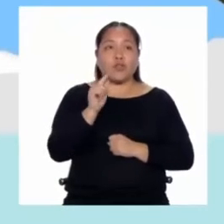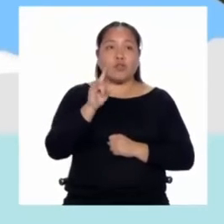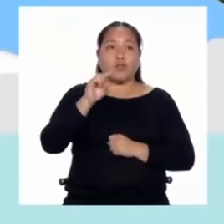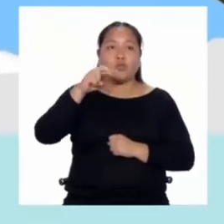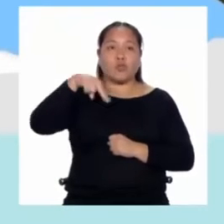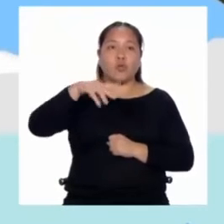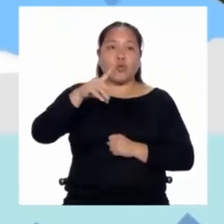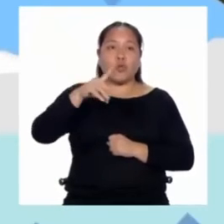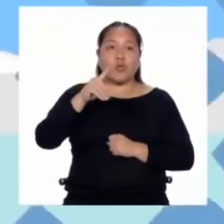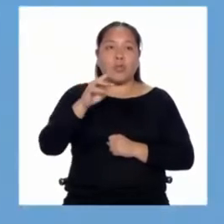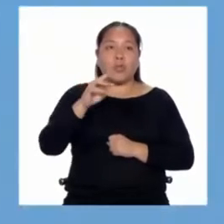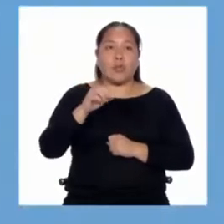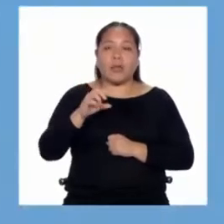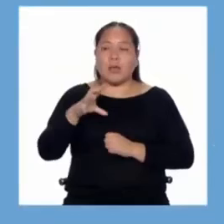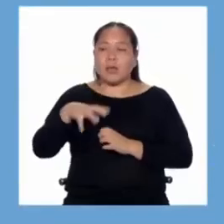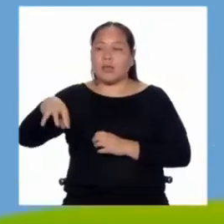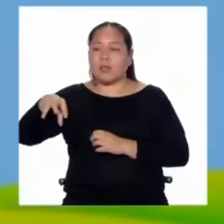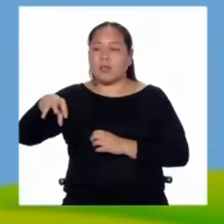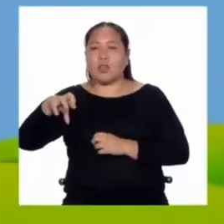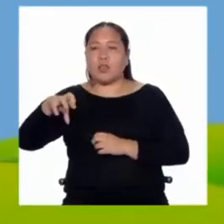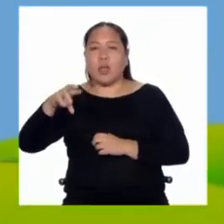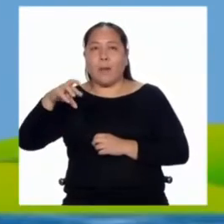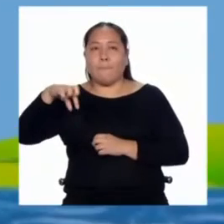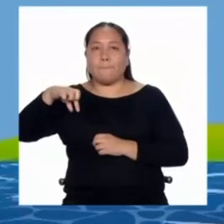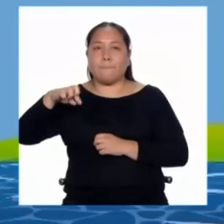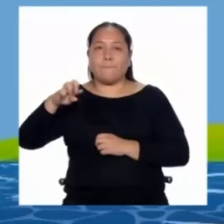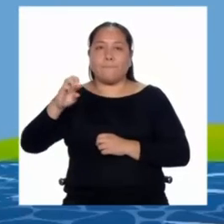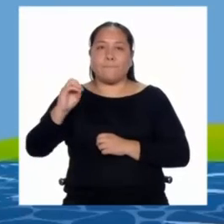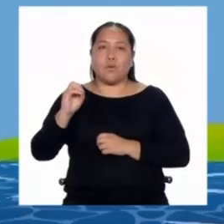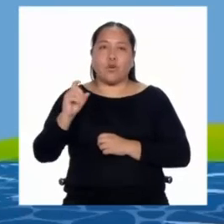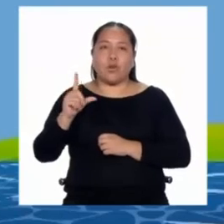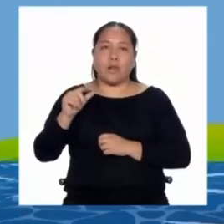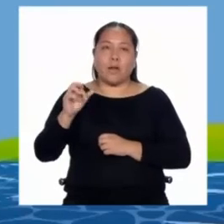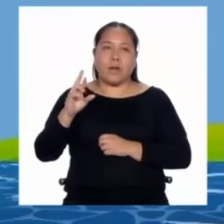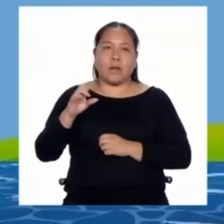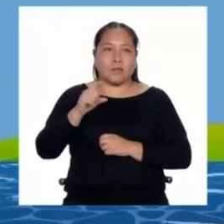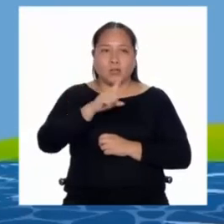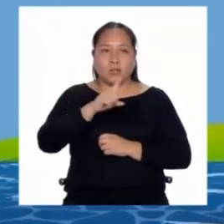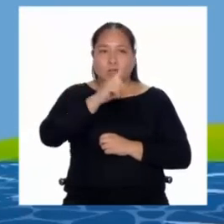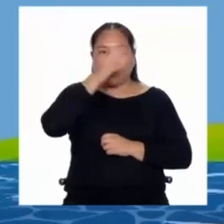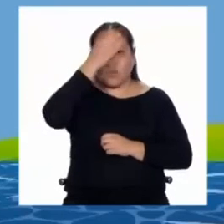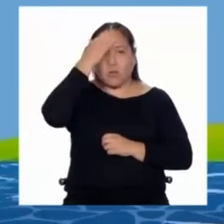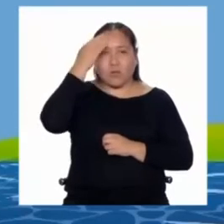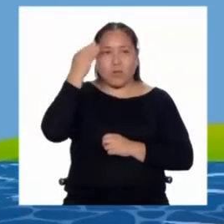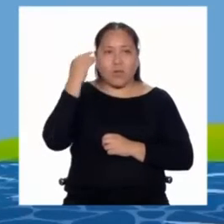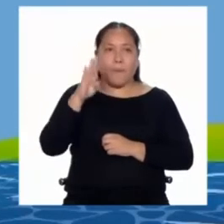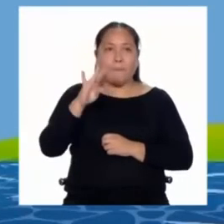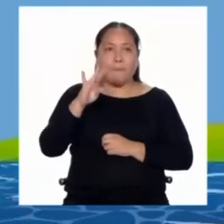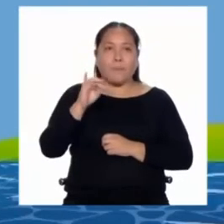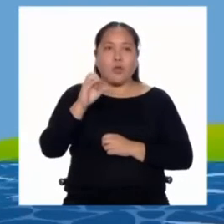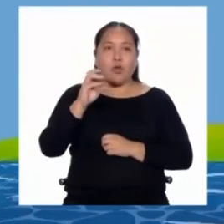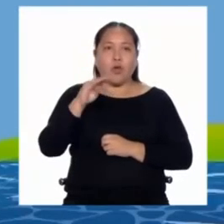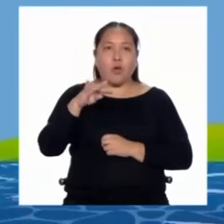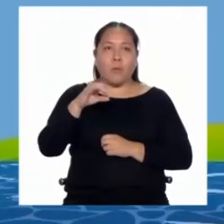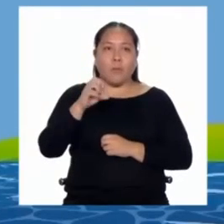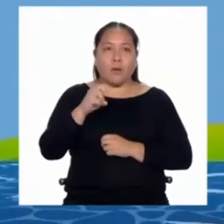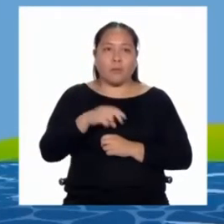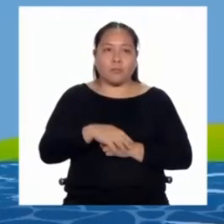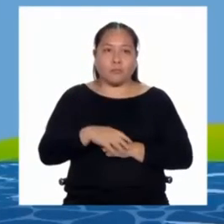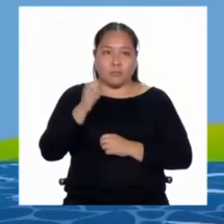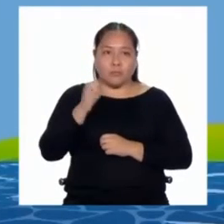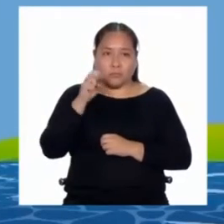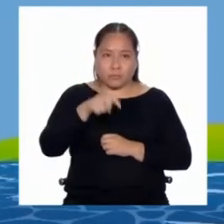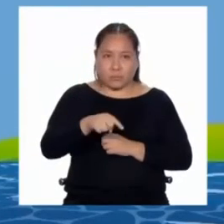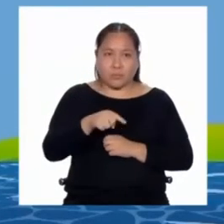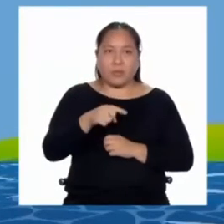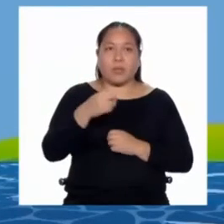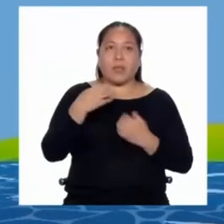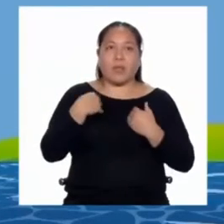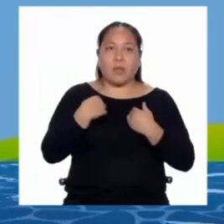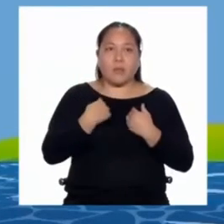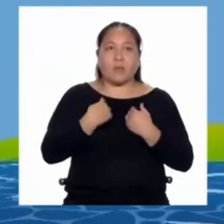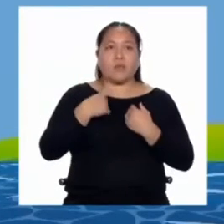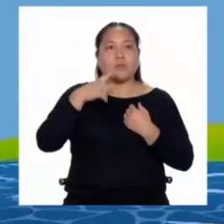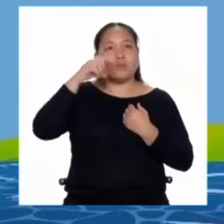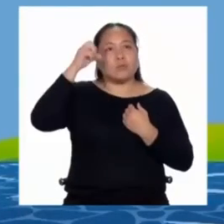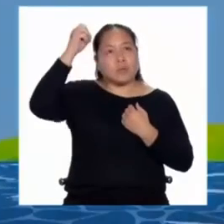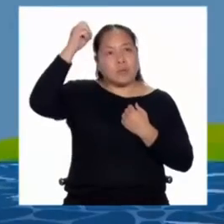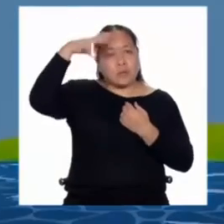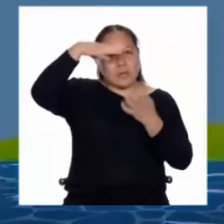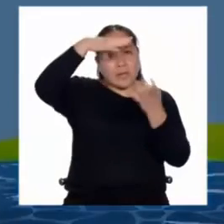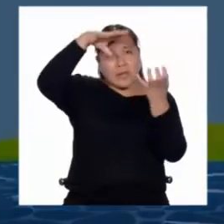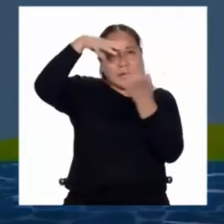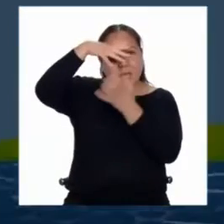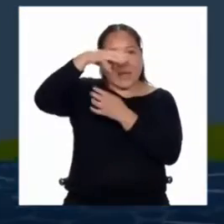regiones polares. Ojo, no te olvides que un bioma es un área que comparte el clima, la flora y la fauna.